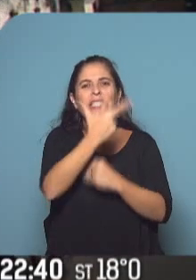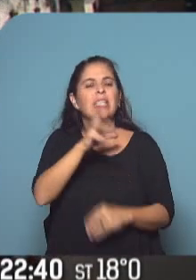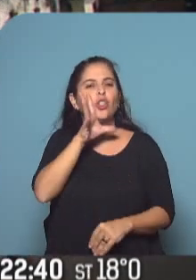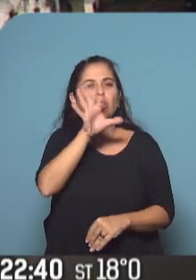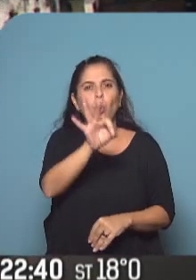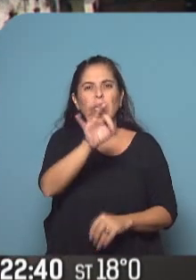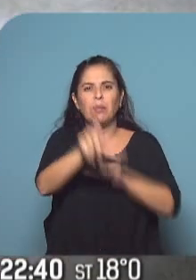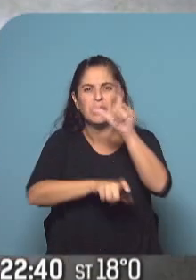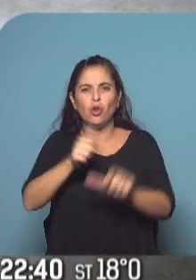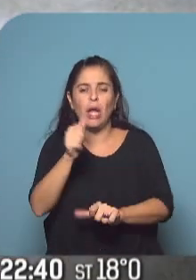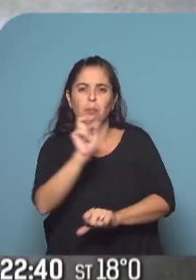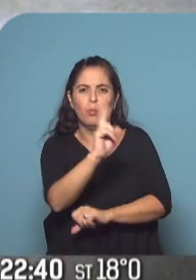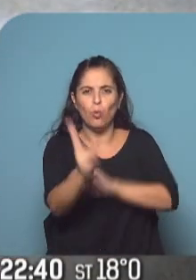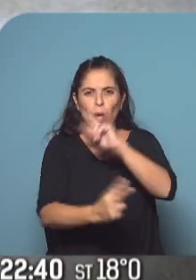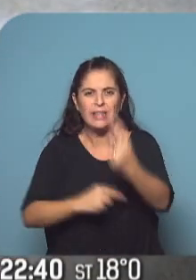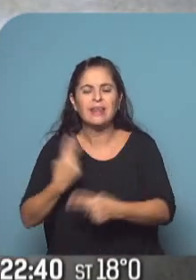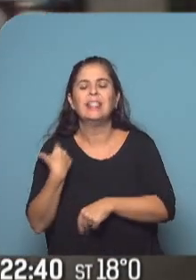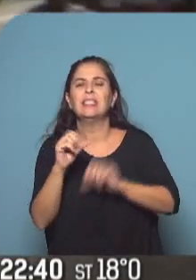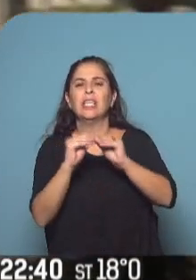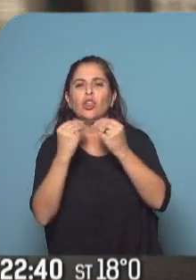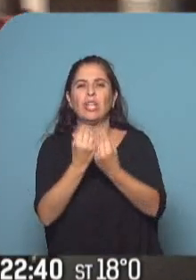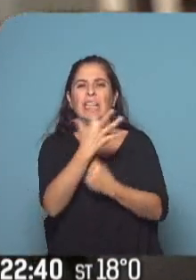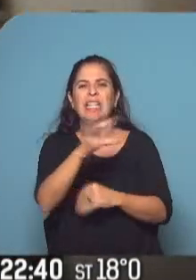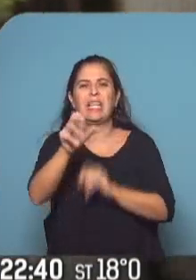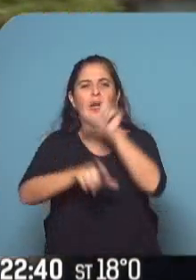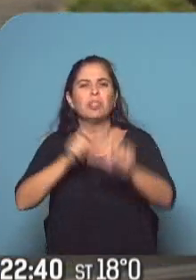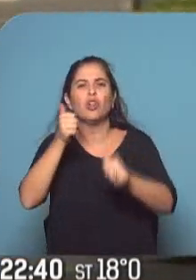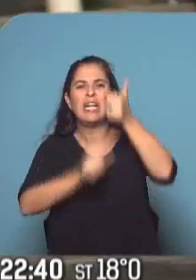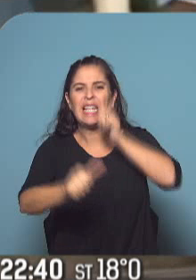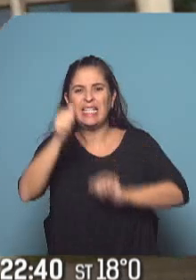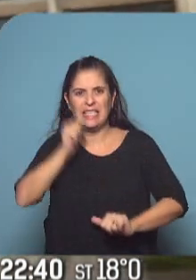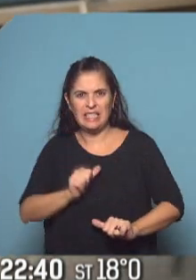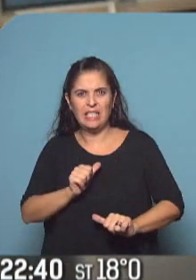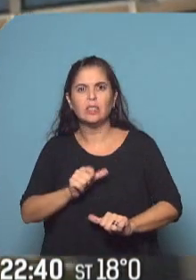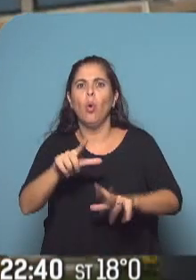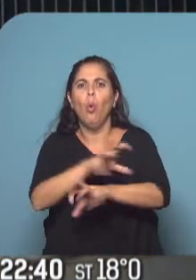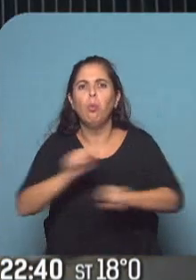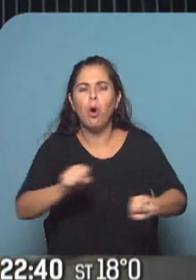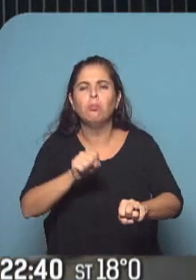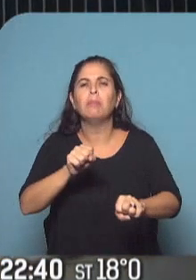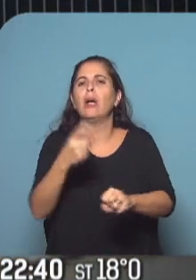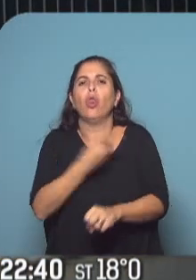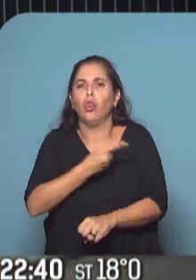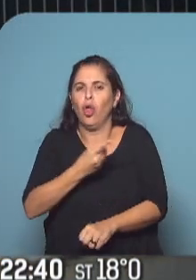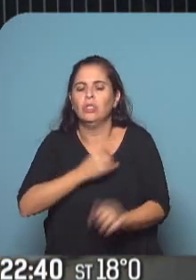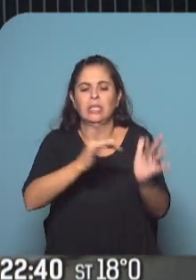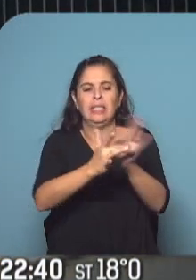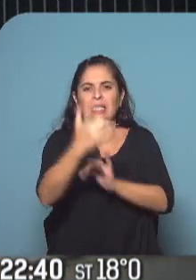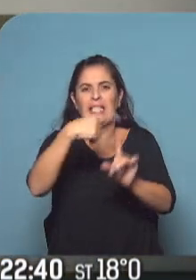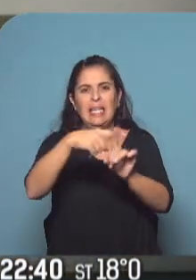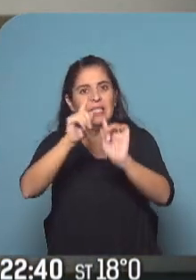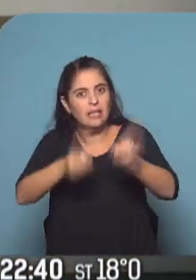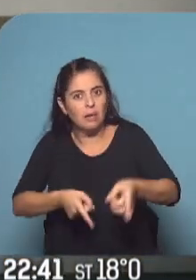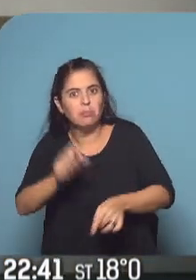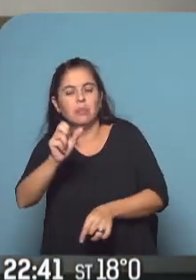tuvieron como blancos iglesias católicas y hoteles de lujo, podrían haberse evitado si las agencias de seguridad